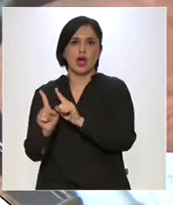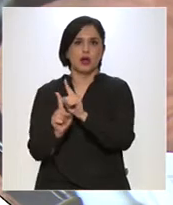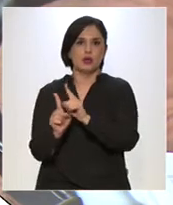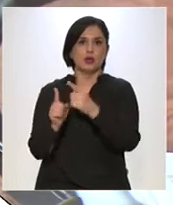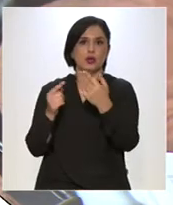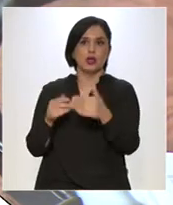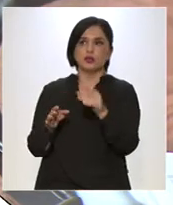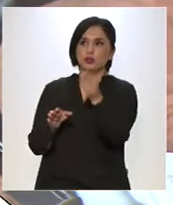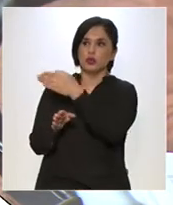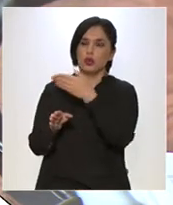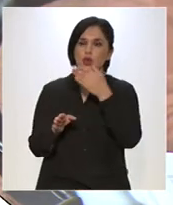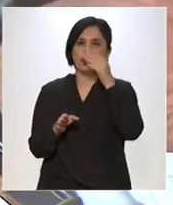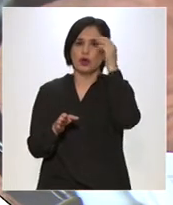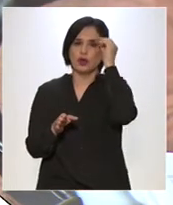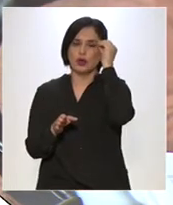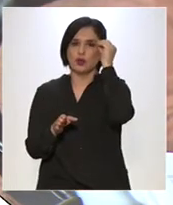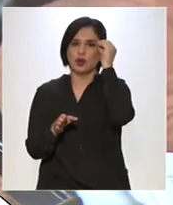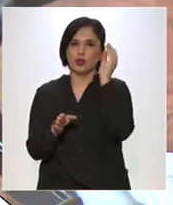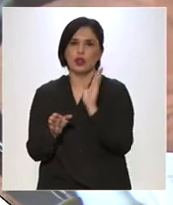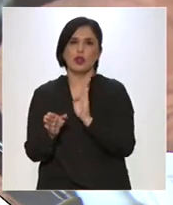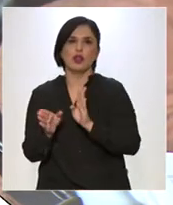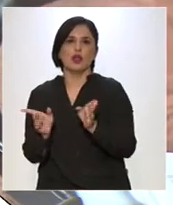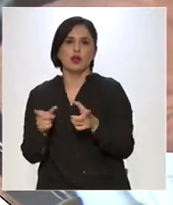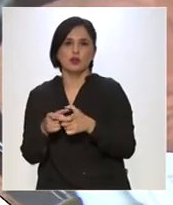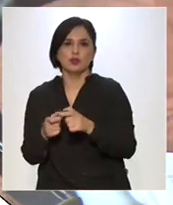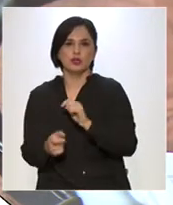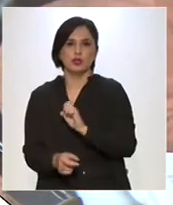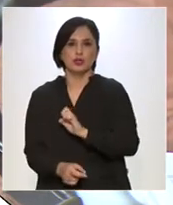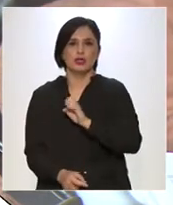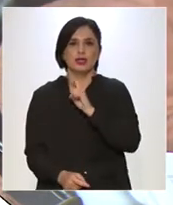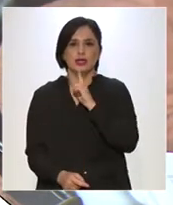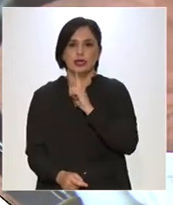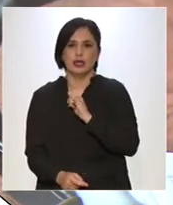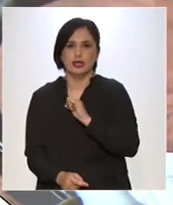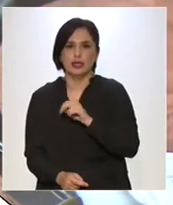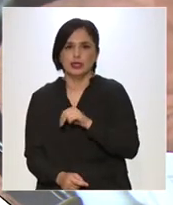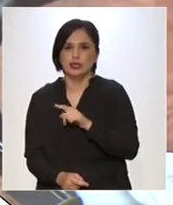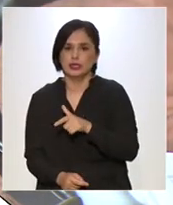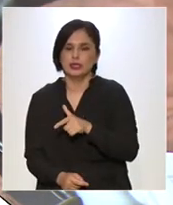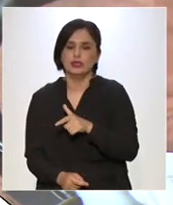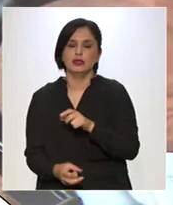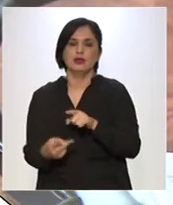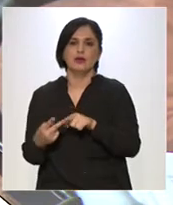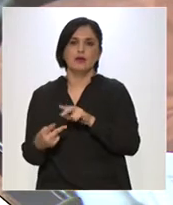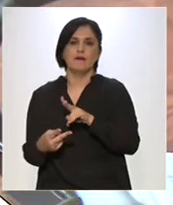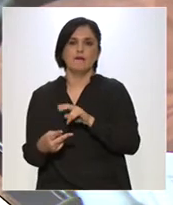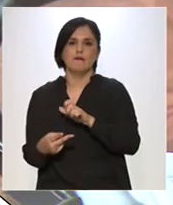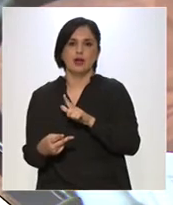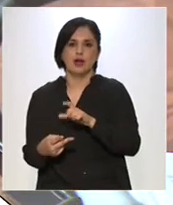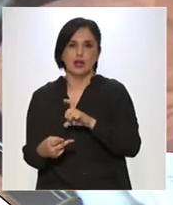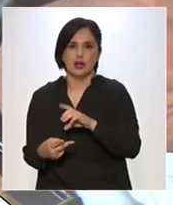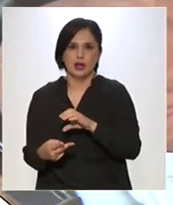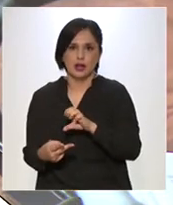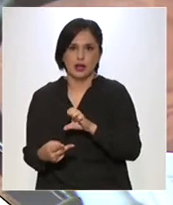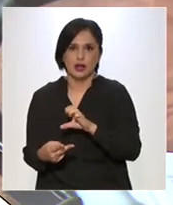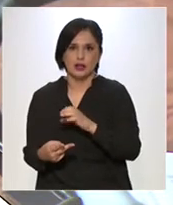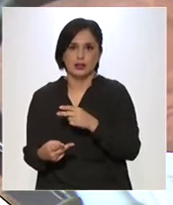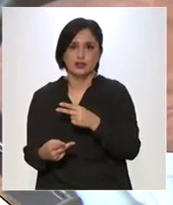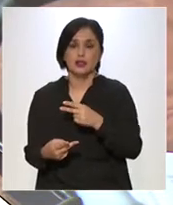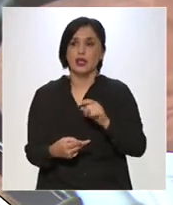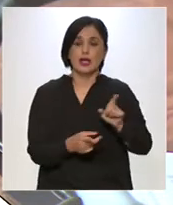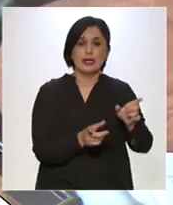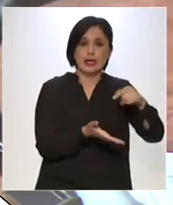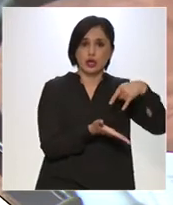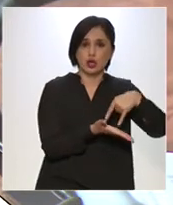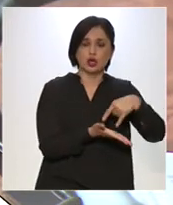por todos recordados, como la Comisión Rettig, la Comisión Balech, la Comisión Nacional de Ética Pública, y el Congreso también ha